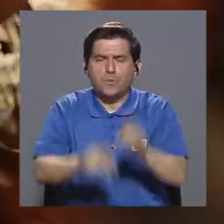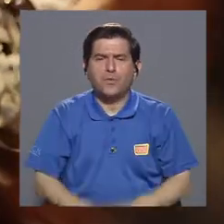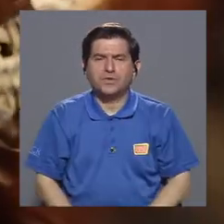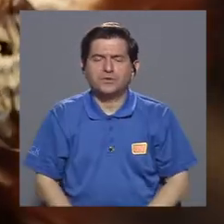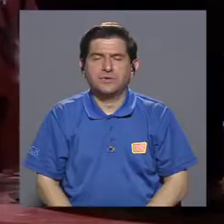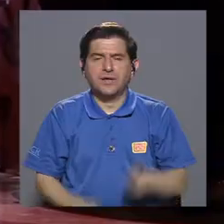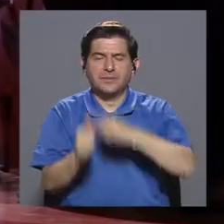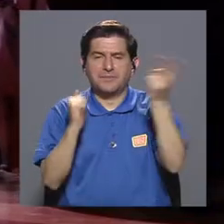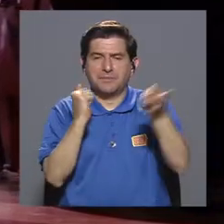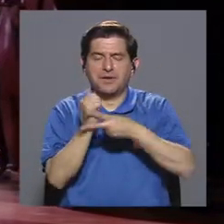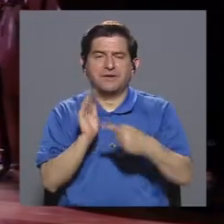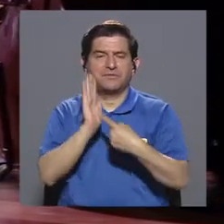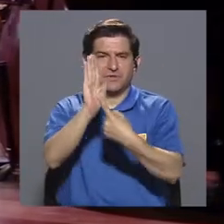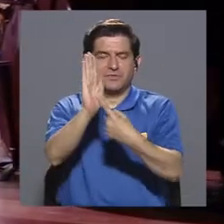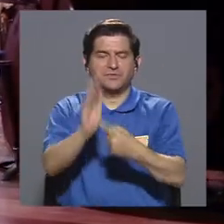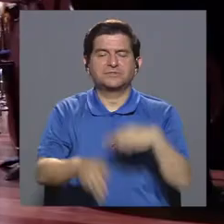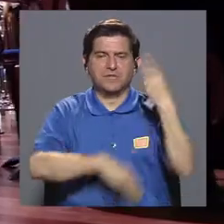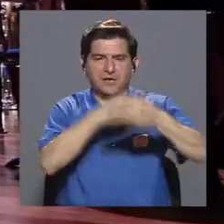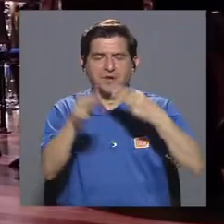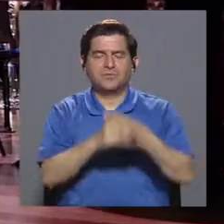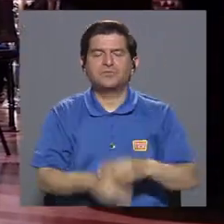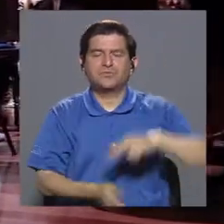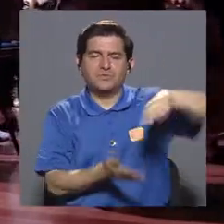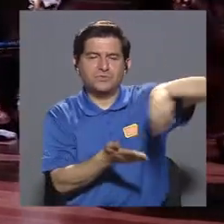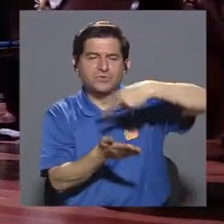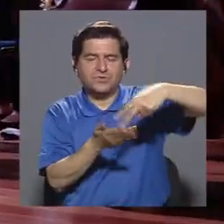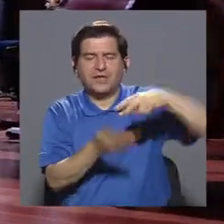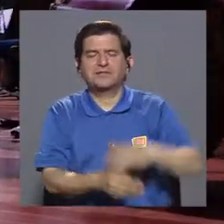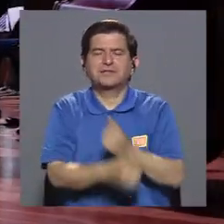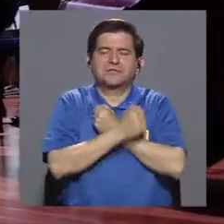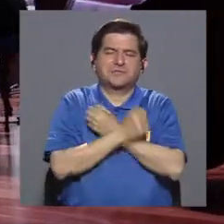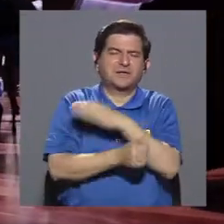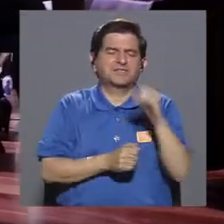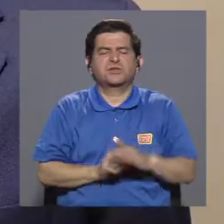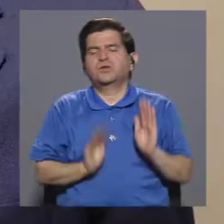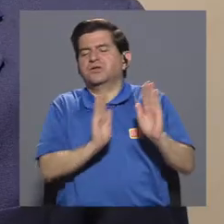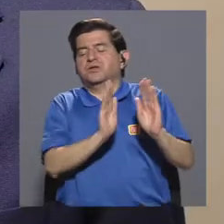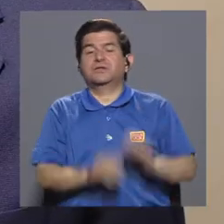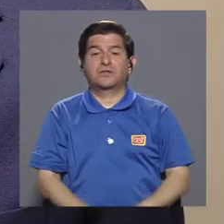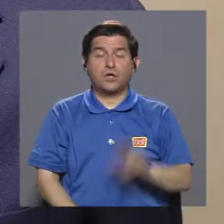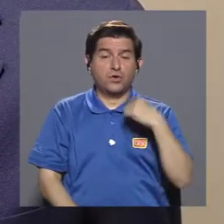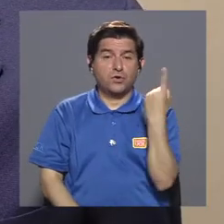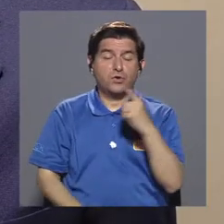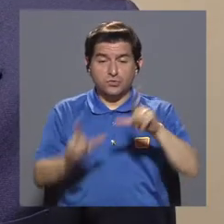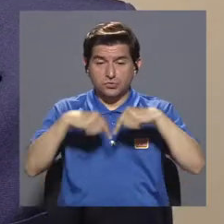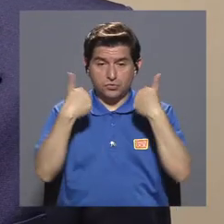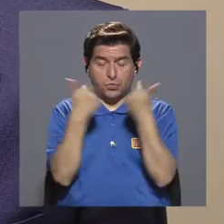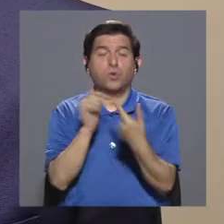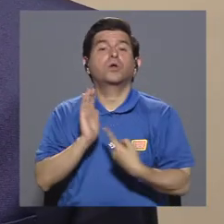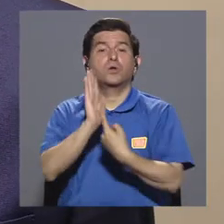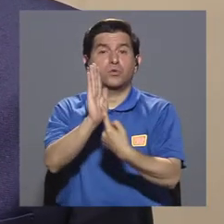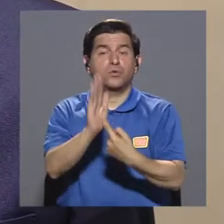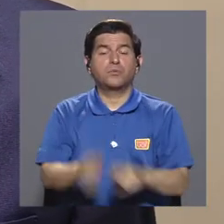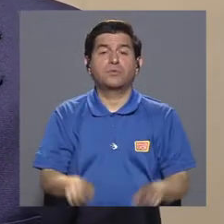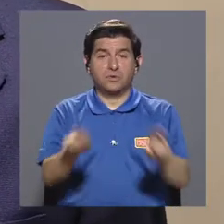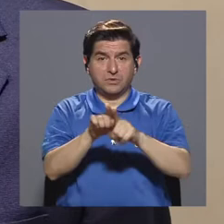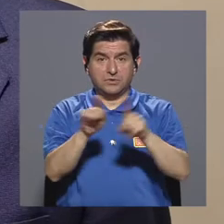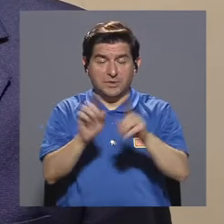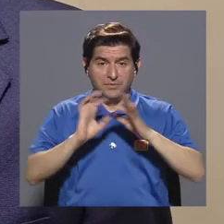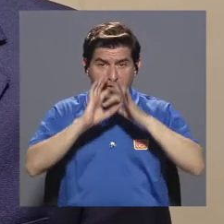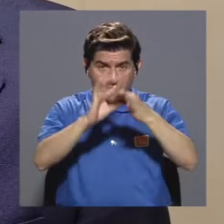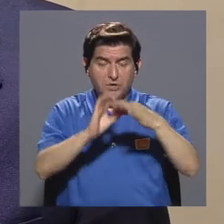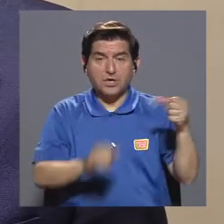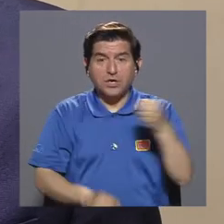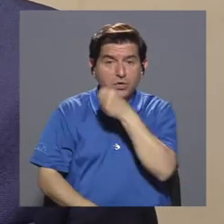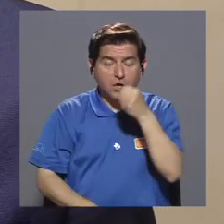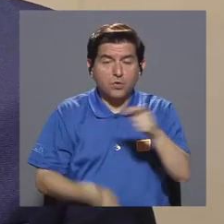ocasión para hacer el estreno mundial de la obra Danzas de Pasión y Desdén. No solamente la orquesta se presenta, por supuesto, nos